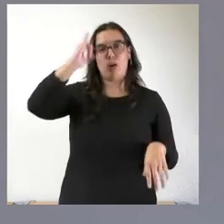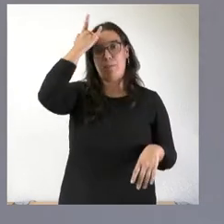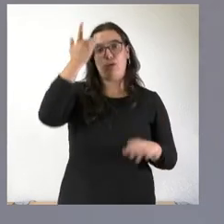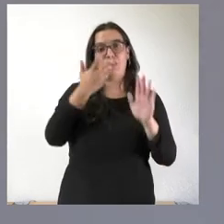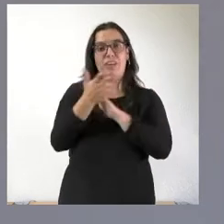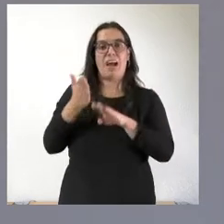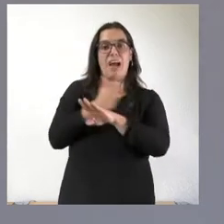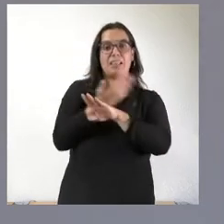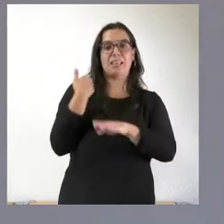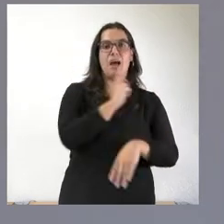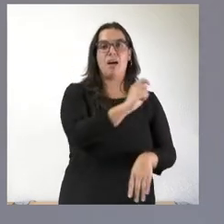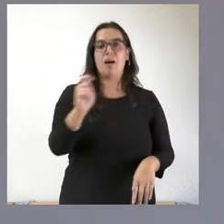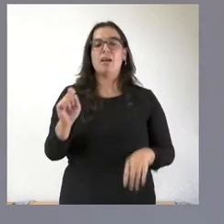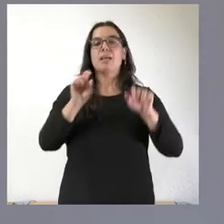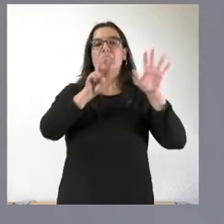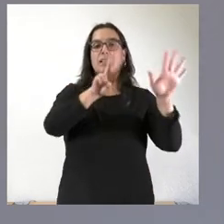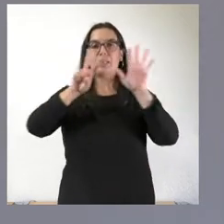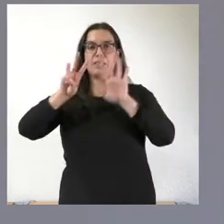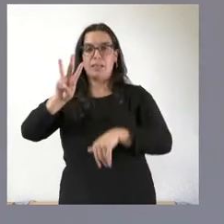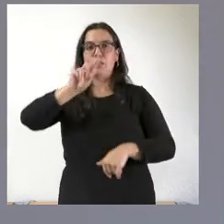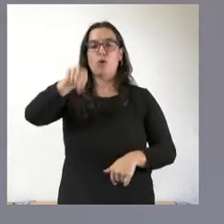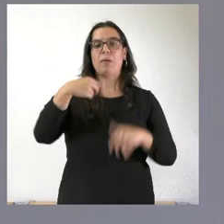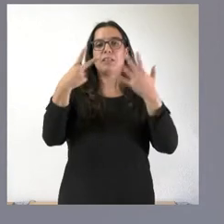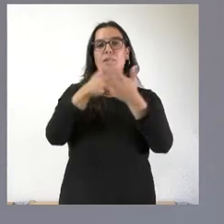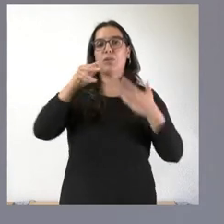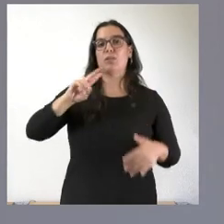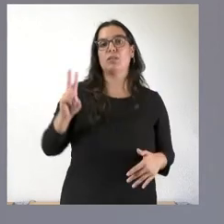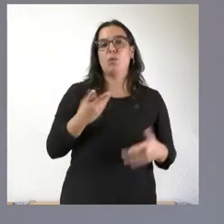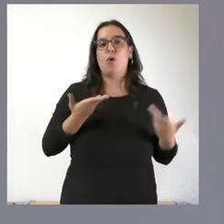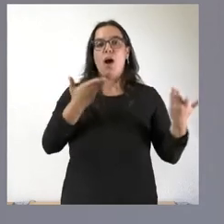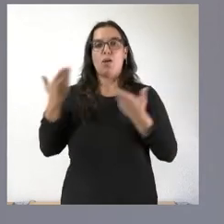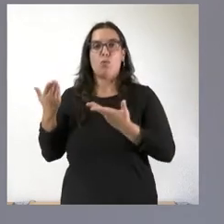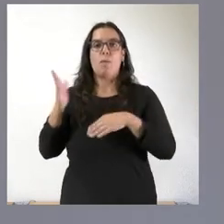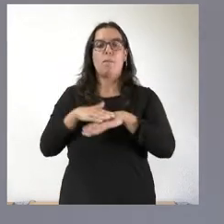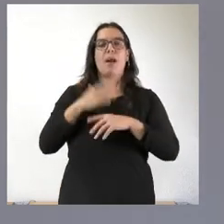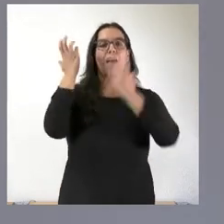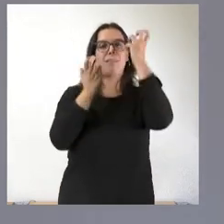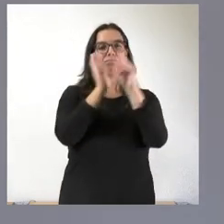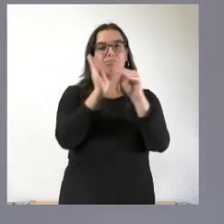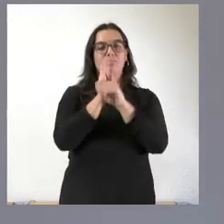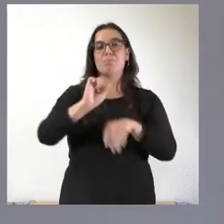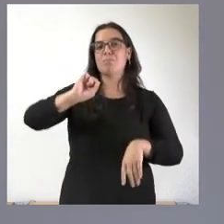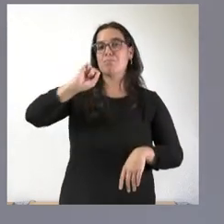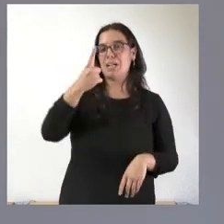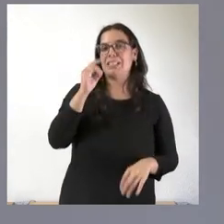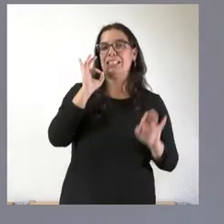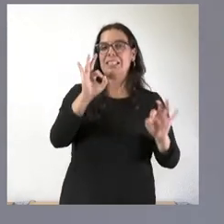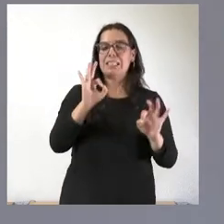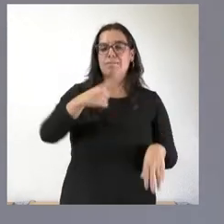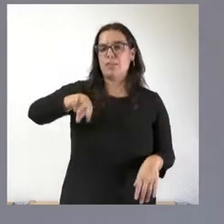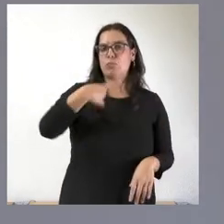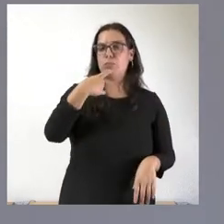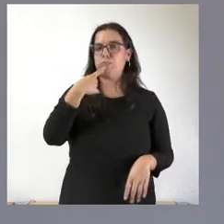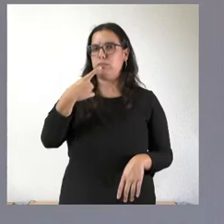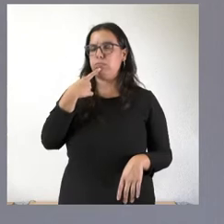adelantar 63,7 millones de euros de ayudas a explotaciones agrarias, fundamentalmente en el ámbito ganadero, que están pasando serias